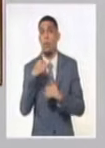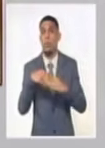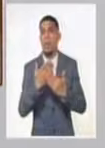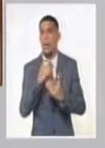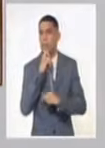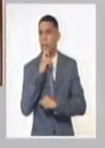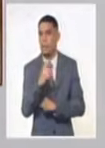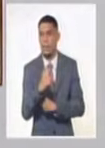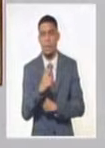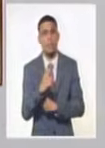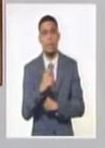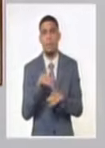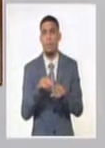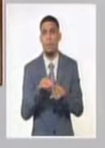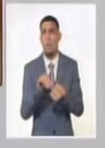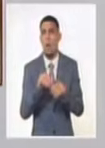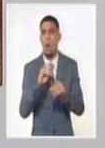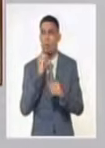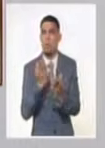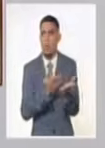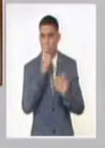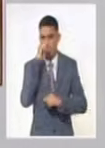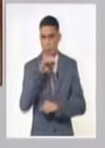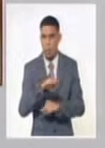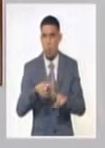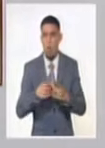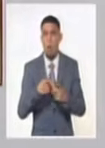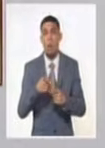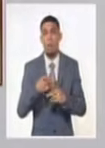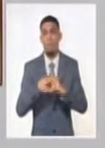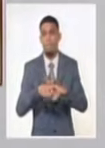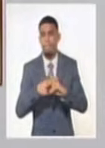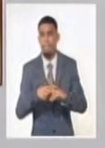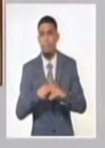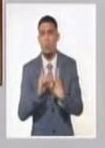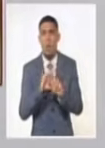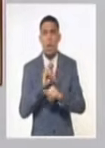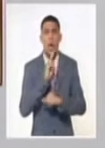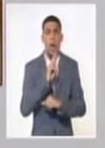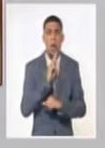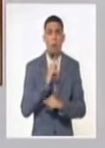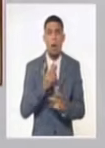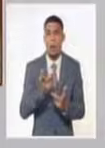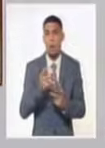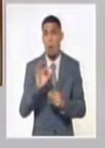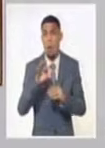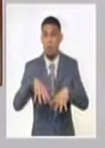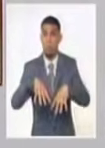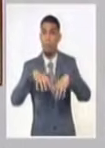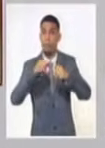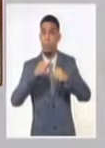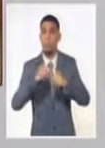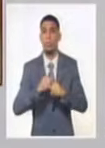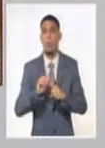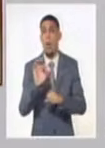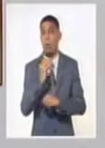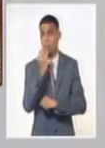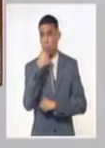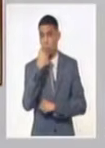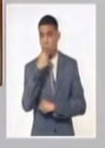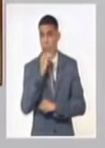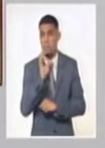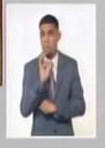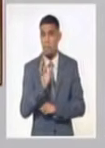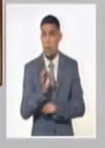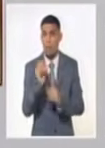una institución porque hay impactos, ¿no?, de los aseguramientos logísticos vinculados a la alimentación, a la propia cobertura